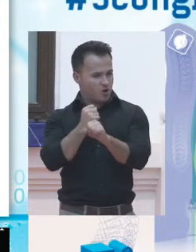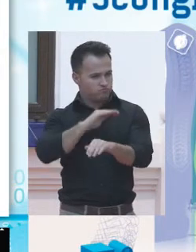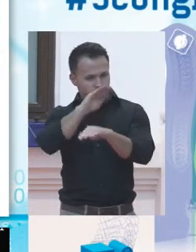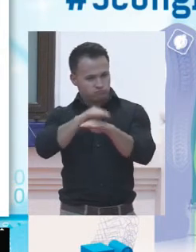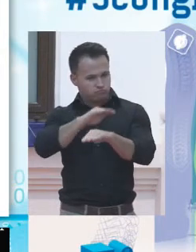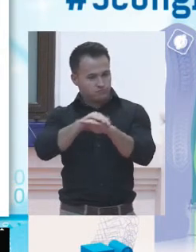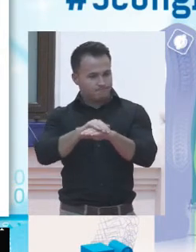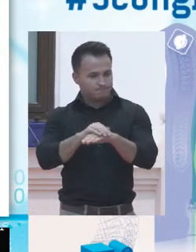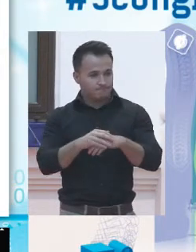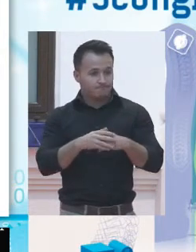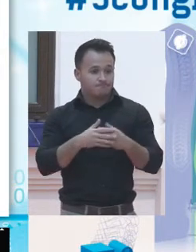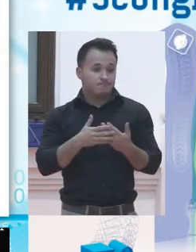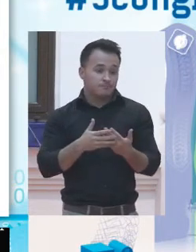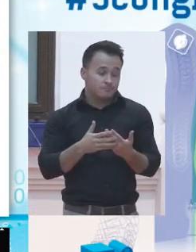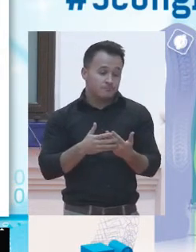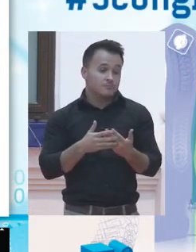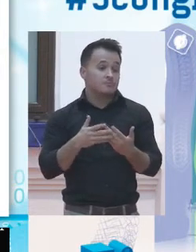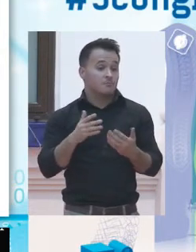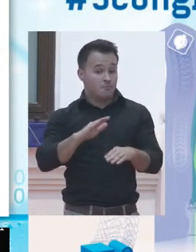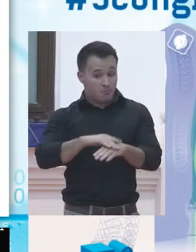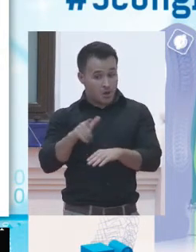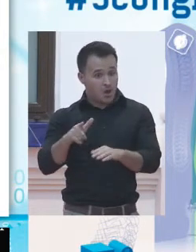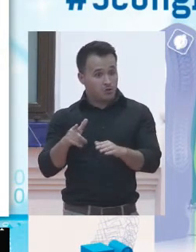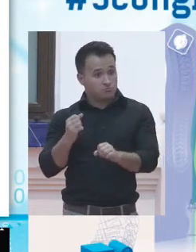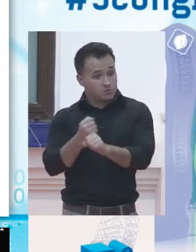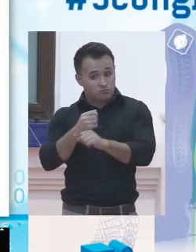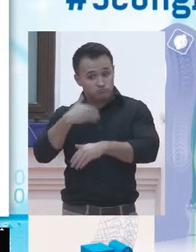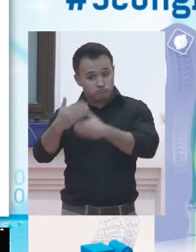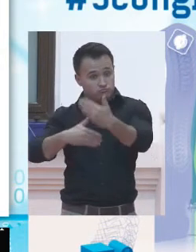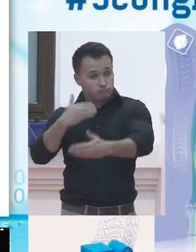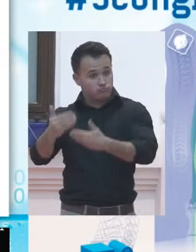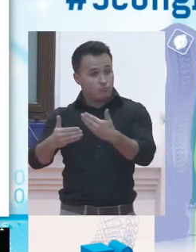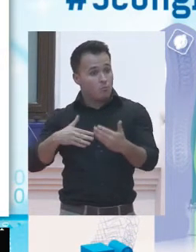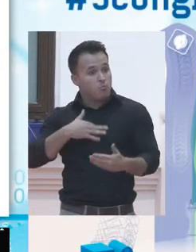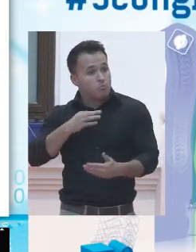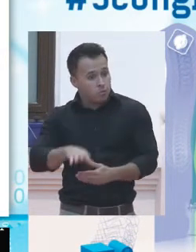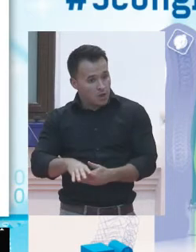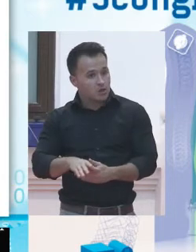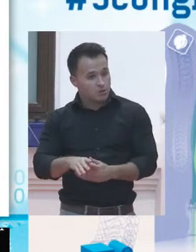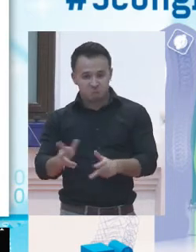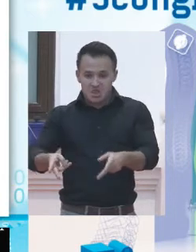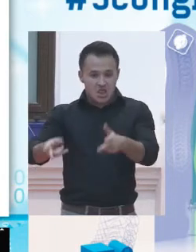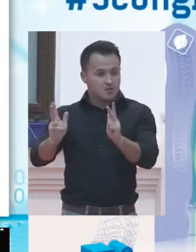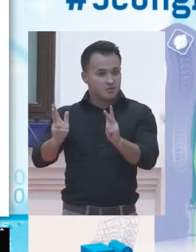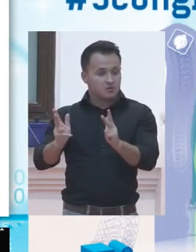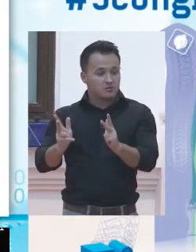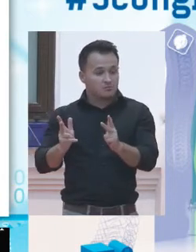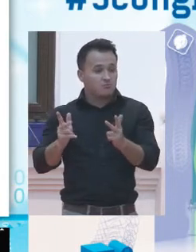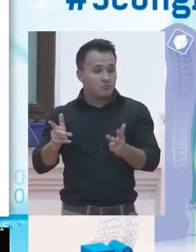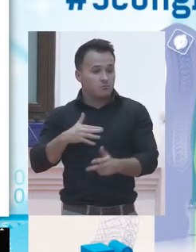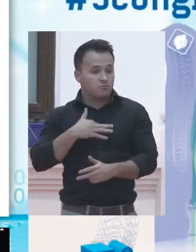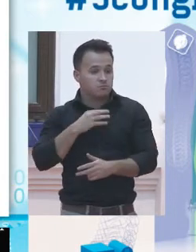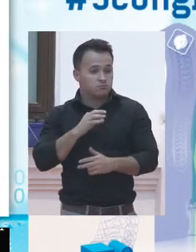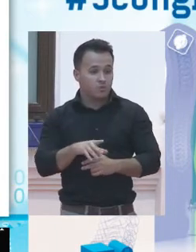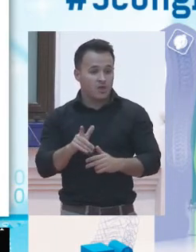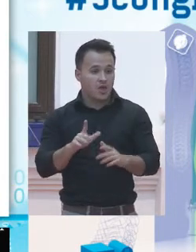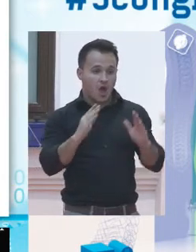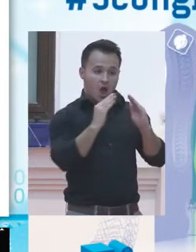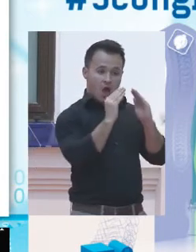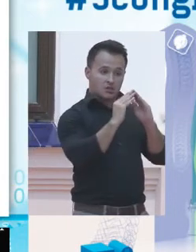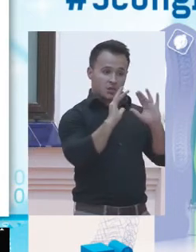que no pueden. Entonces, para que puedan seguir desarrollando su actividad profesional con total libertad, se pueden conectar desde casa o